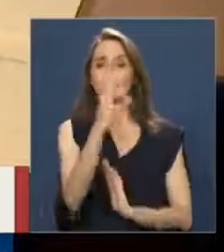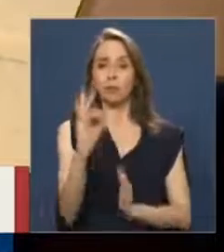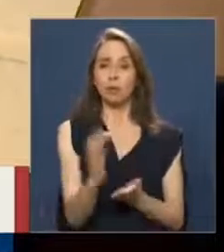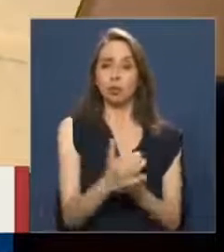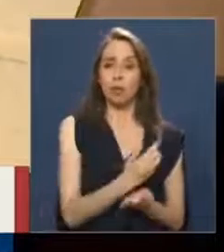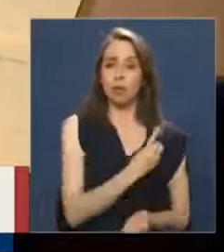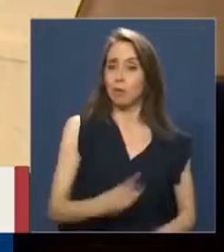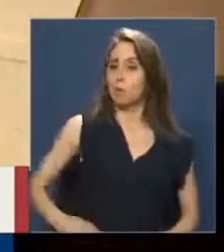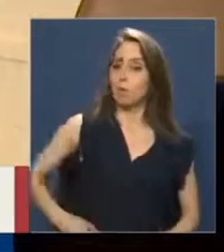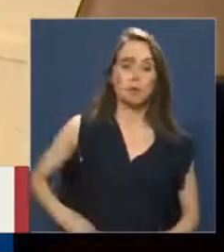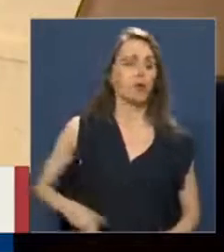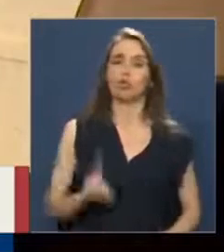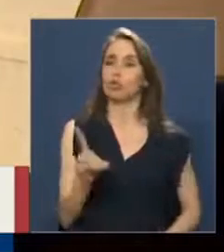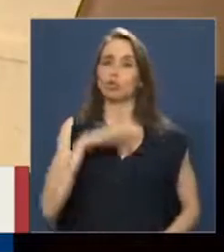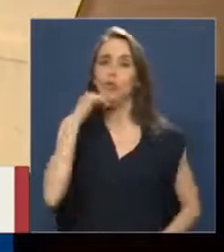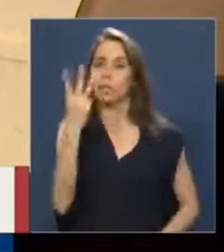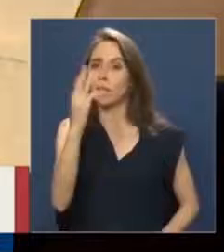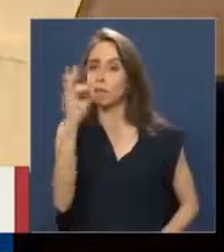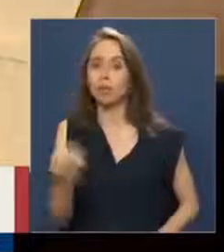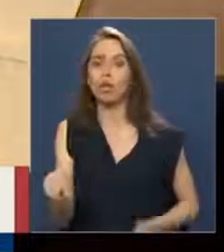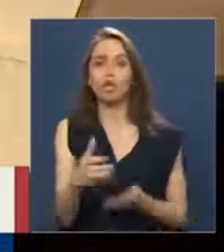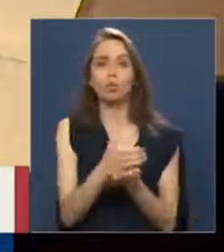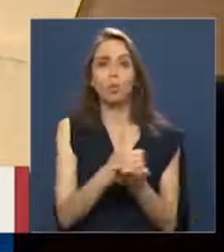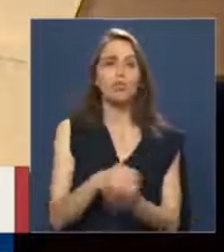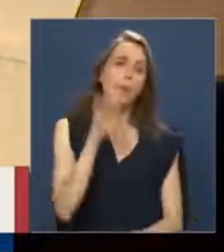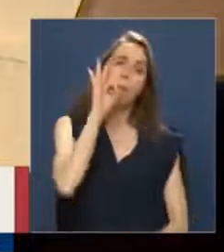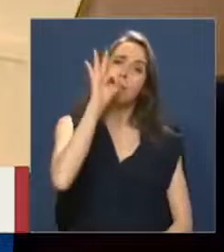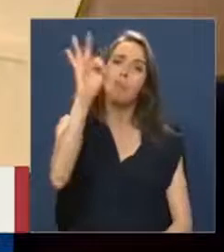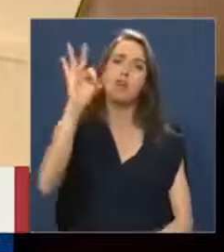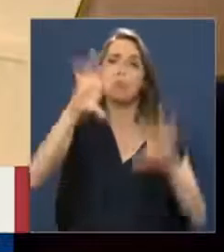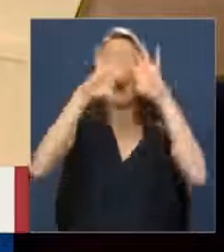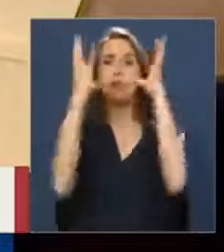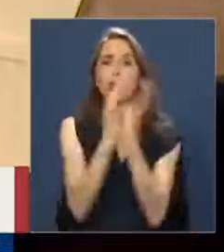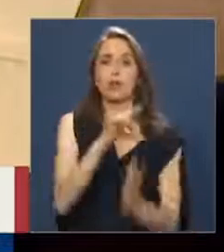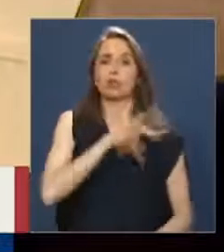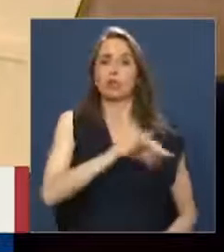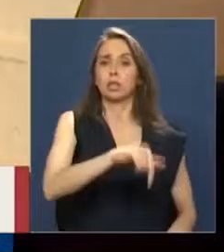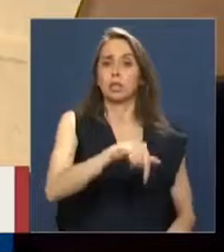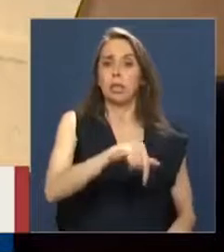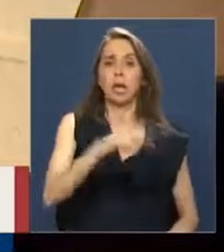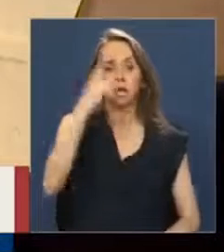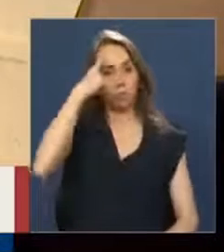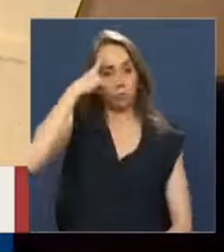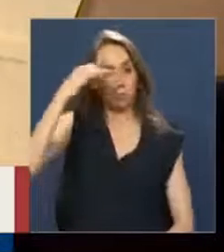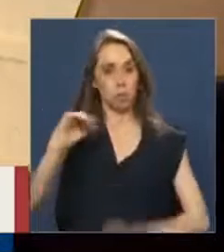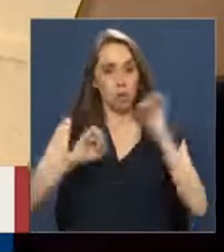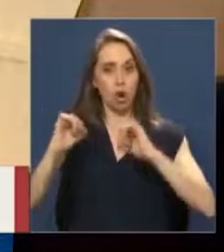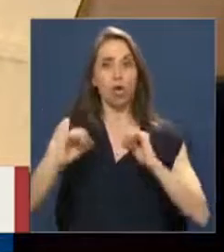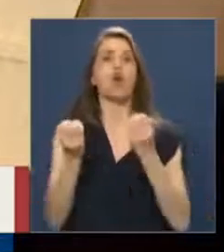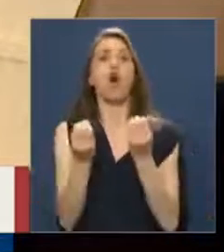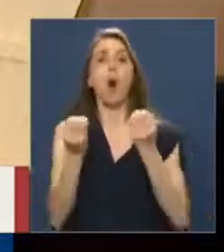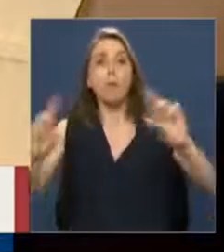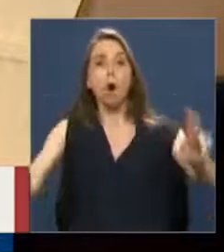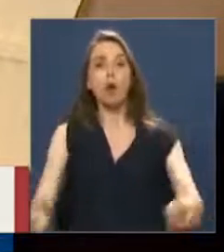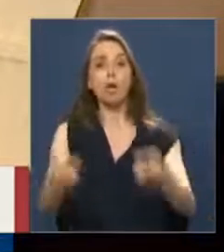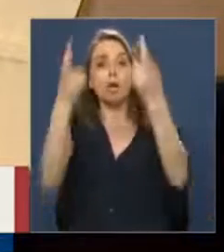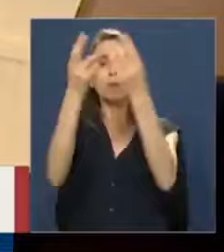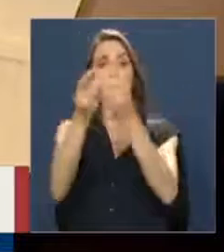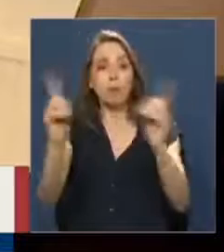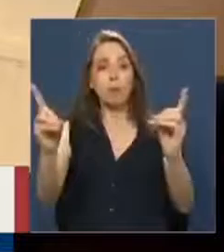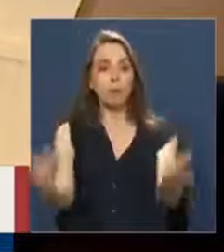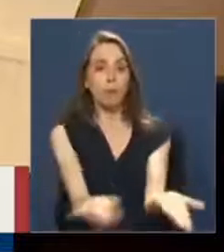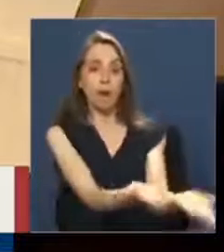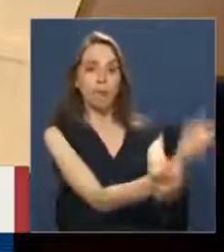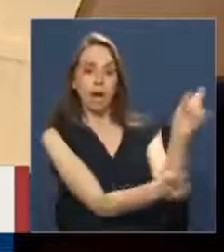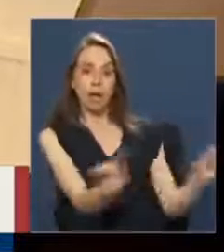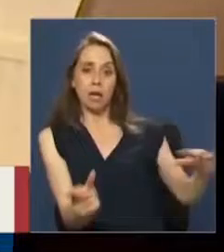es insuficiente. Cuando tenemos de los sueldos más millonarios, hoy tenemos que tener la convicción política que recuperar la democracia para la gente